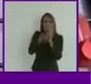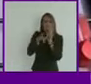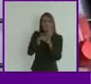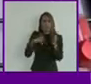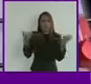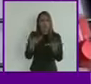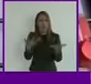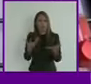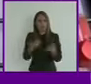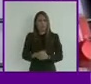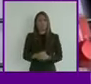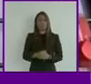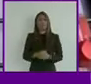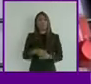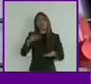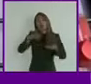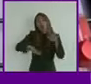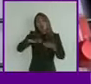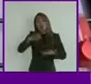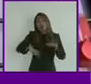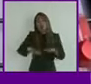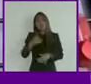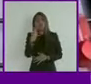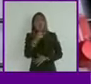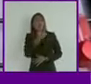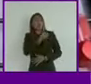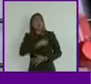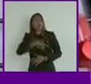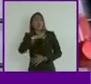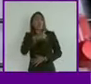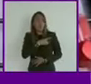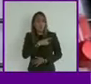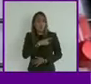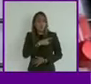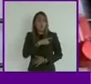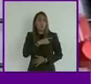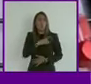veces a empezar a arriesgar pues su salud o incluso su,